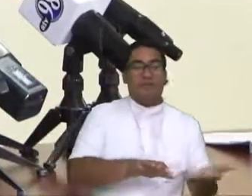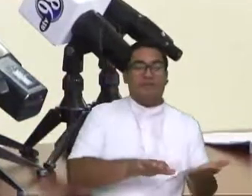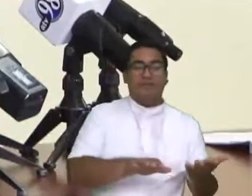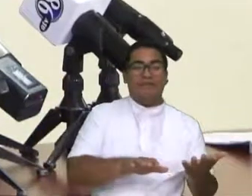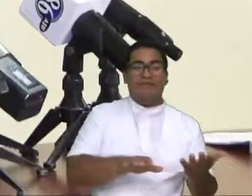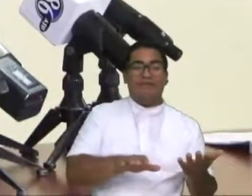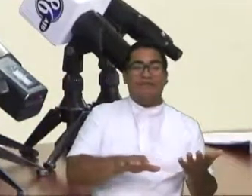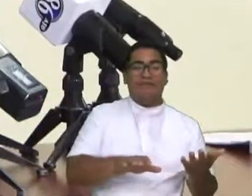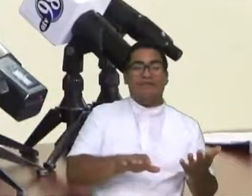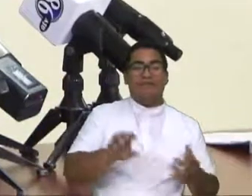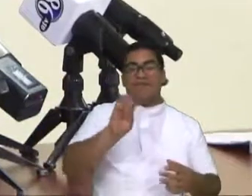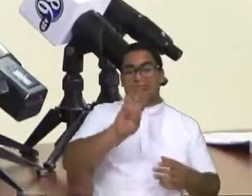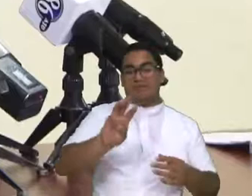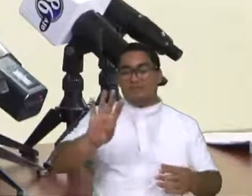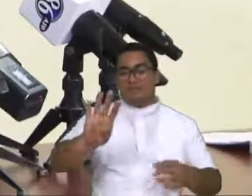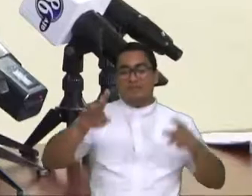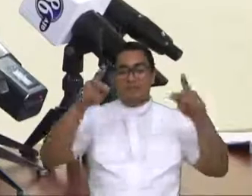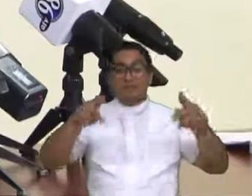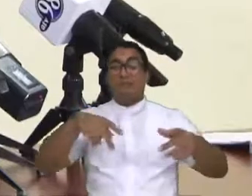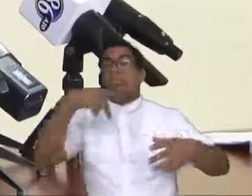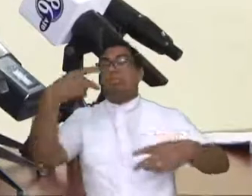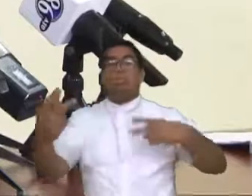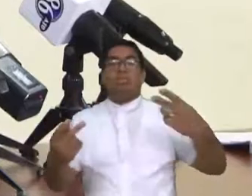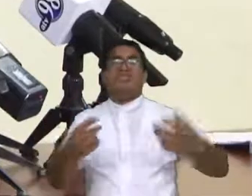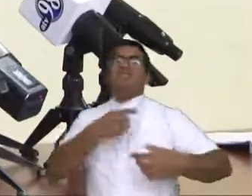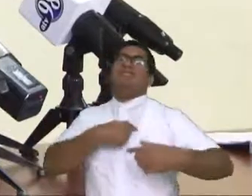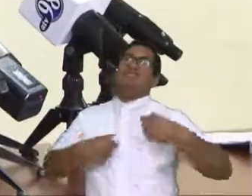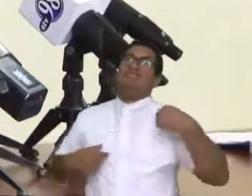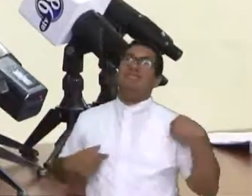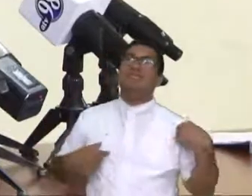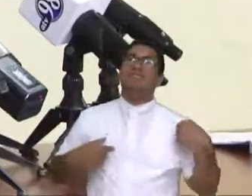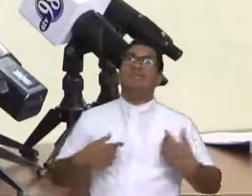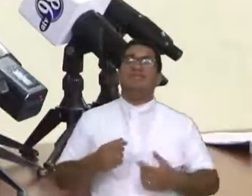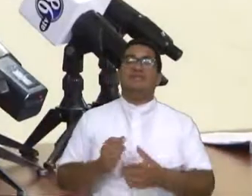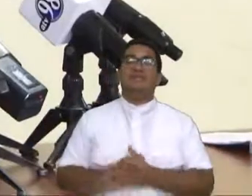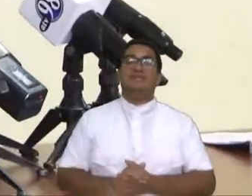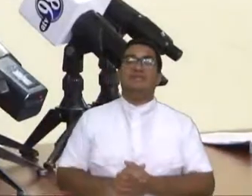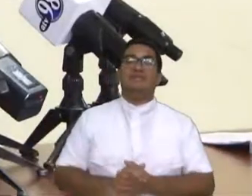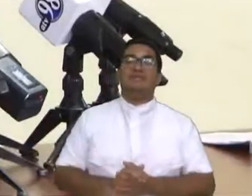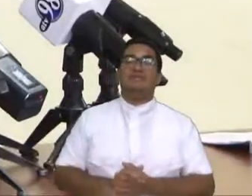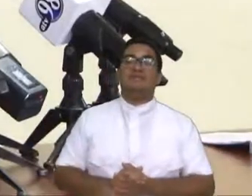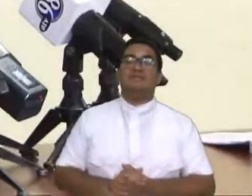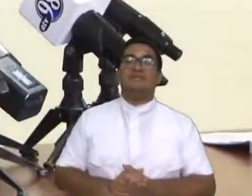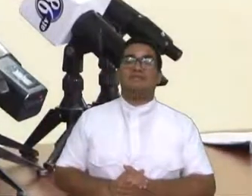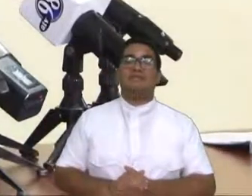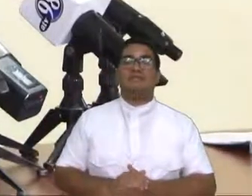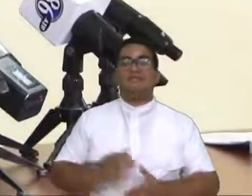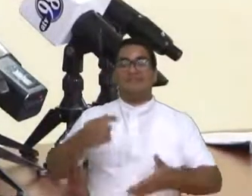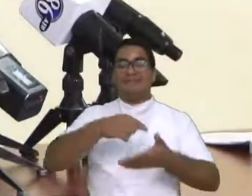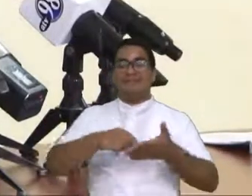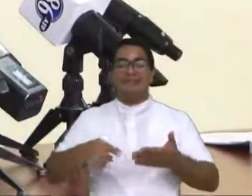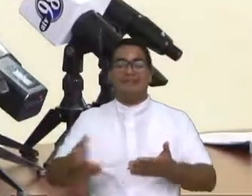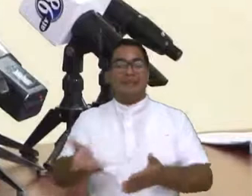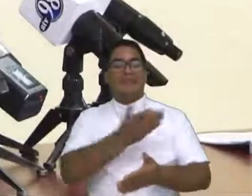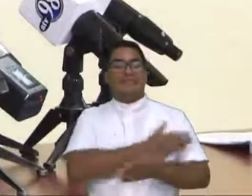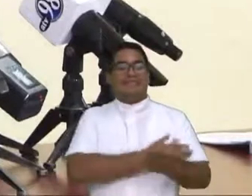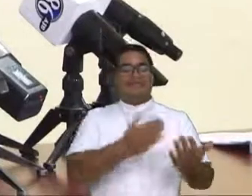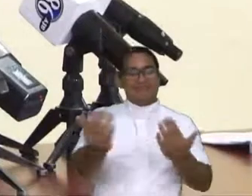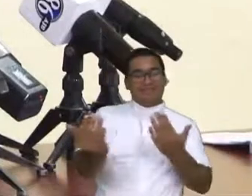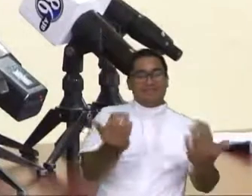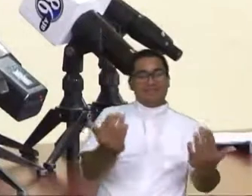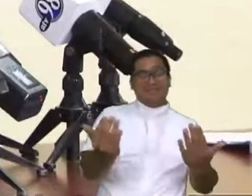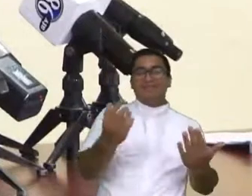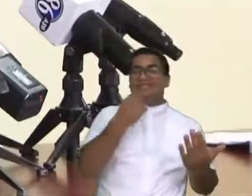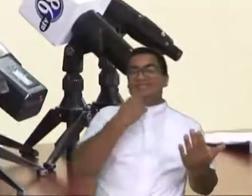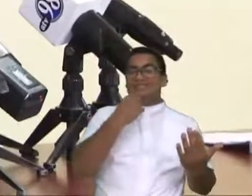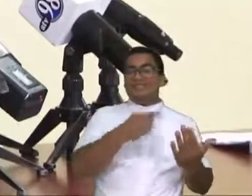y 34 lesionadas. En relación a la semana anterior,